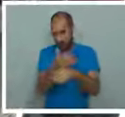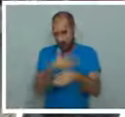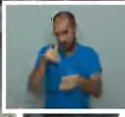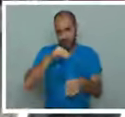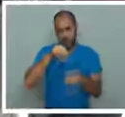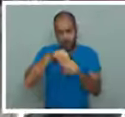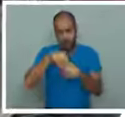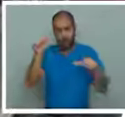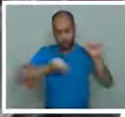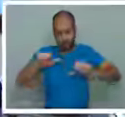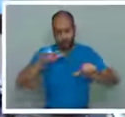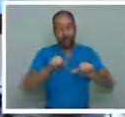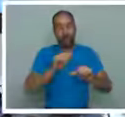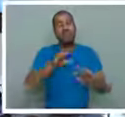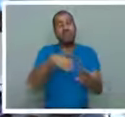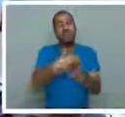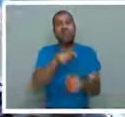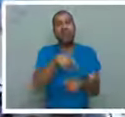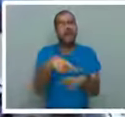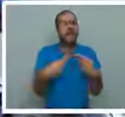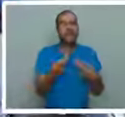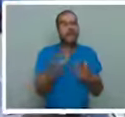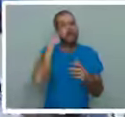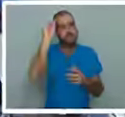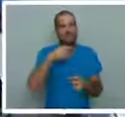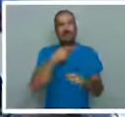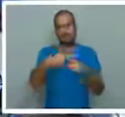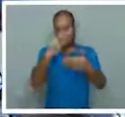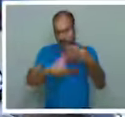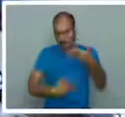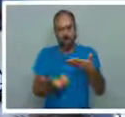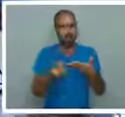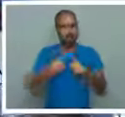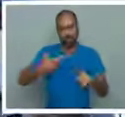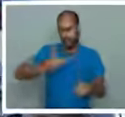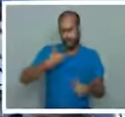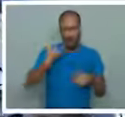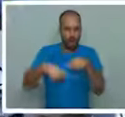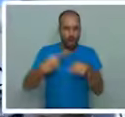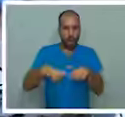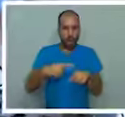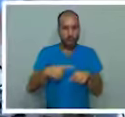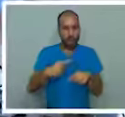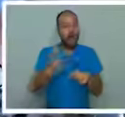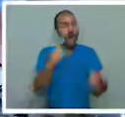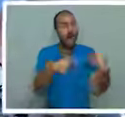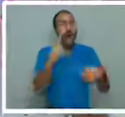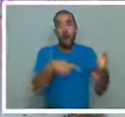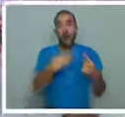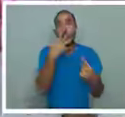ustedes sí y bueno después se quedan trabajando aquí muchos de ellos cuando solo y después continúan los estudios superiores